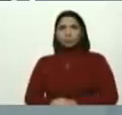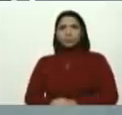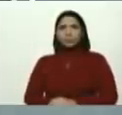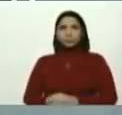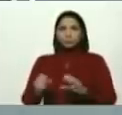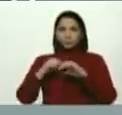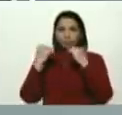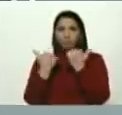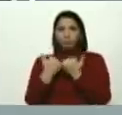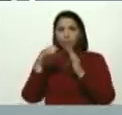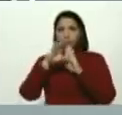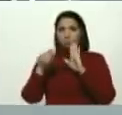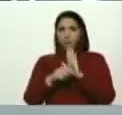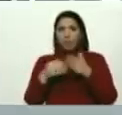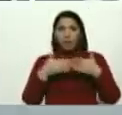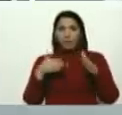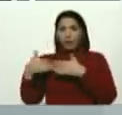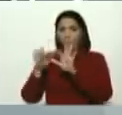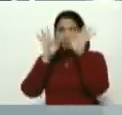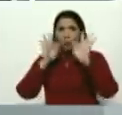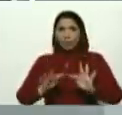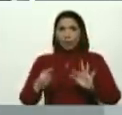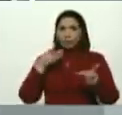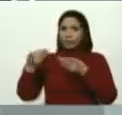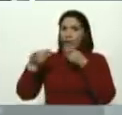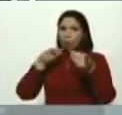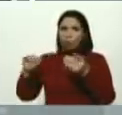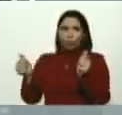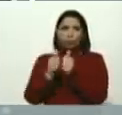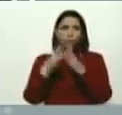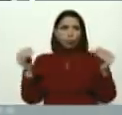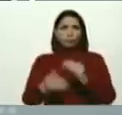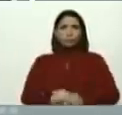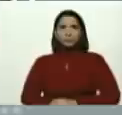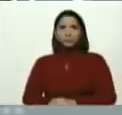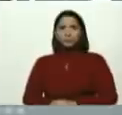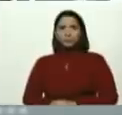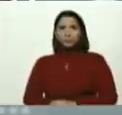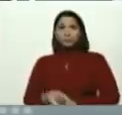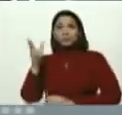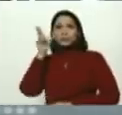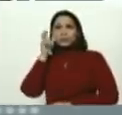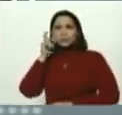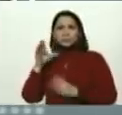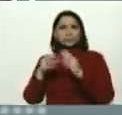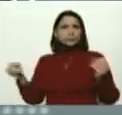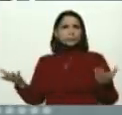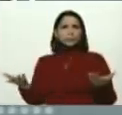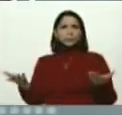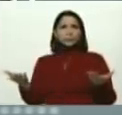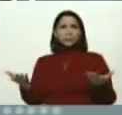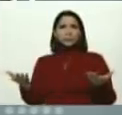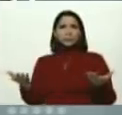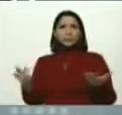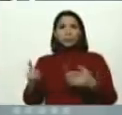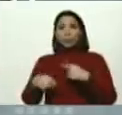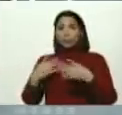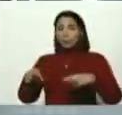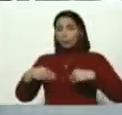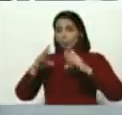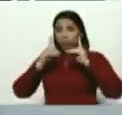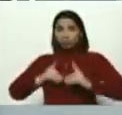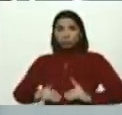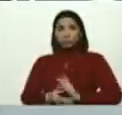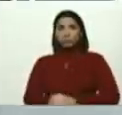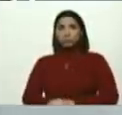Sala Constitucional abrieron mecanismos de diálogo con todos, escucharon a todos y luego tomaron una